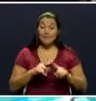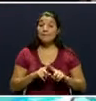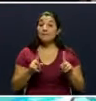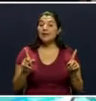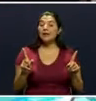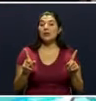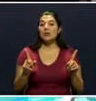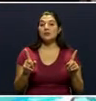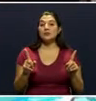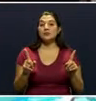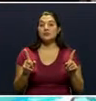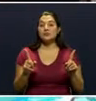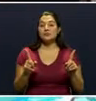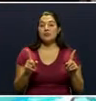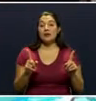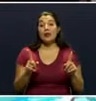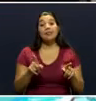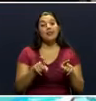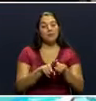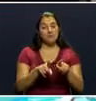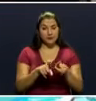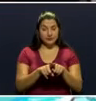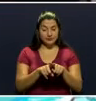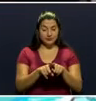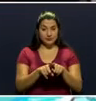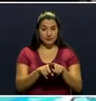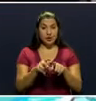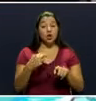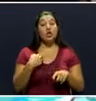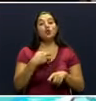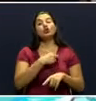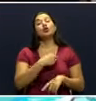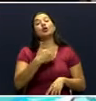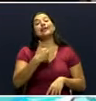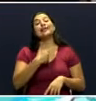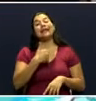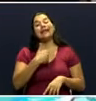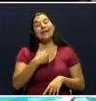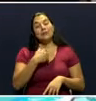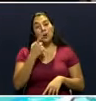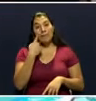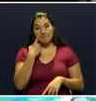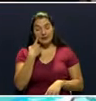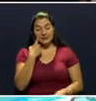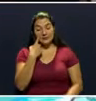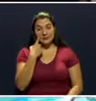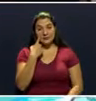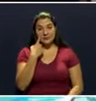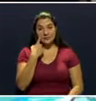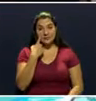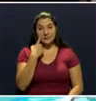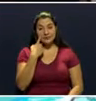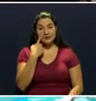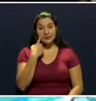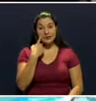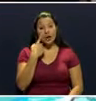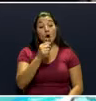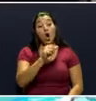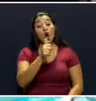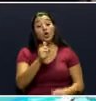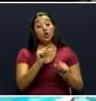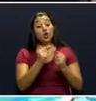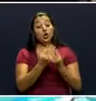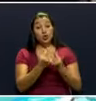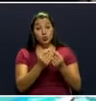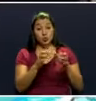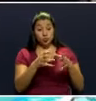embargo, por otro lado, nosotros tenemos que ver que hay otra pequeña proporción de la